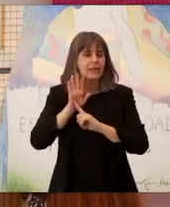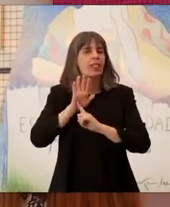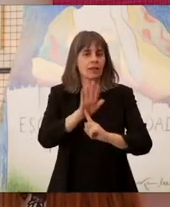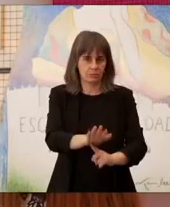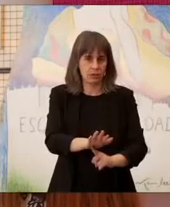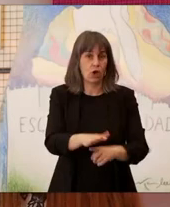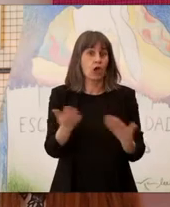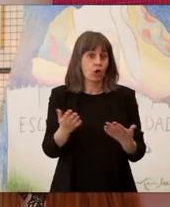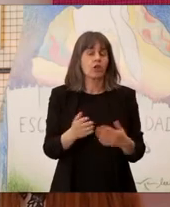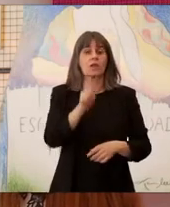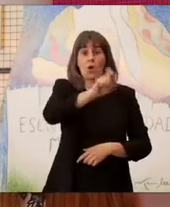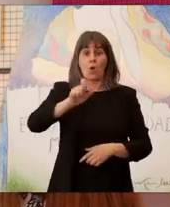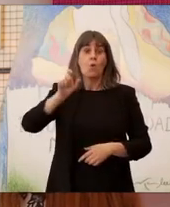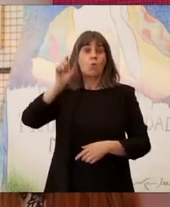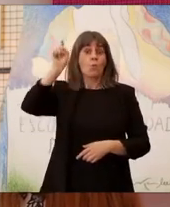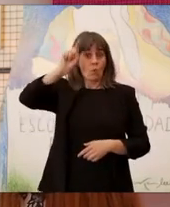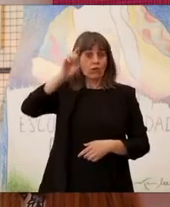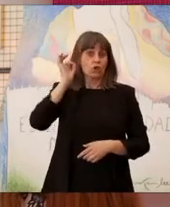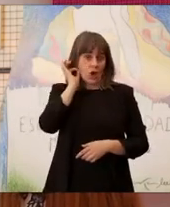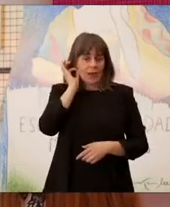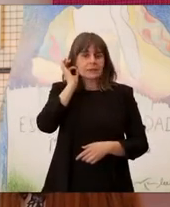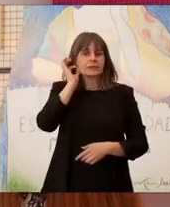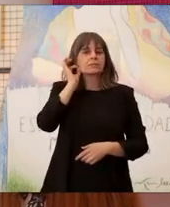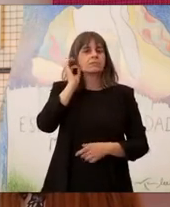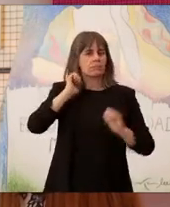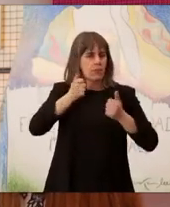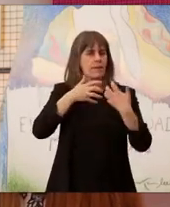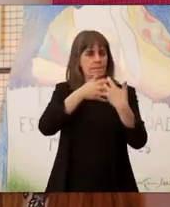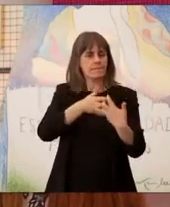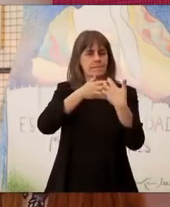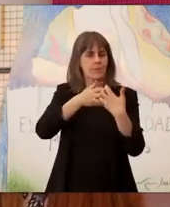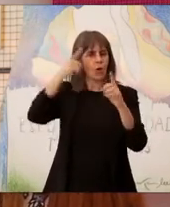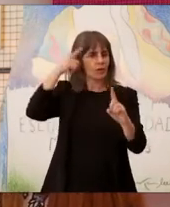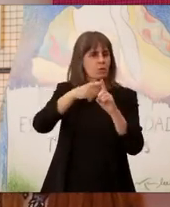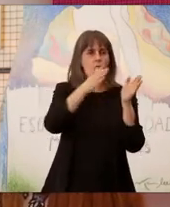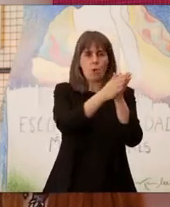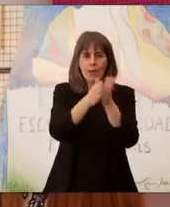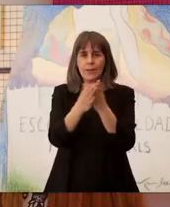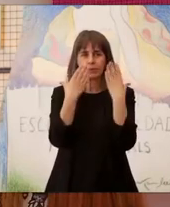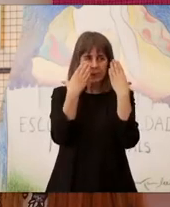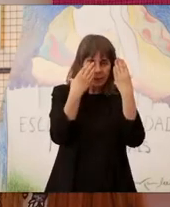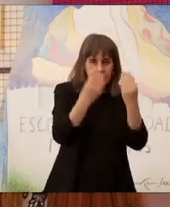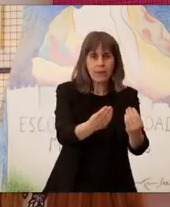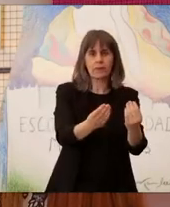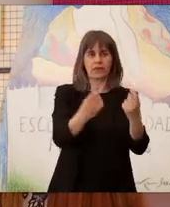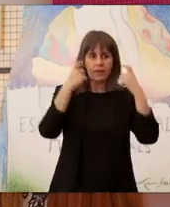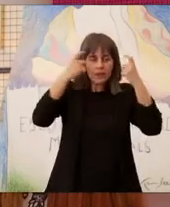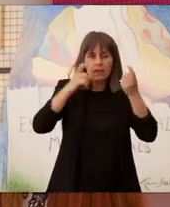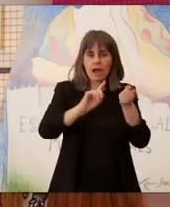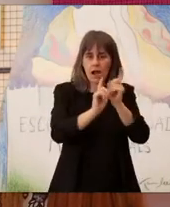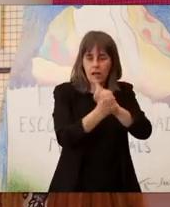ponen a pelear para que su equipo lo cambie todo para que lo entiendan sus compañeros y compañeras para que